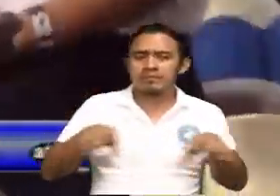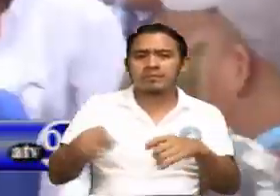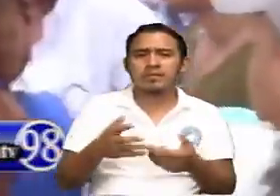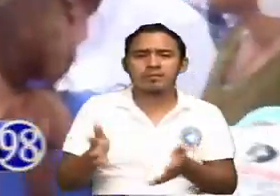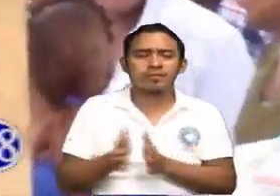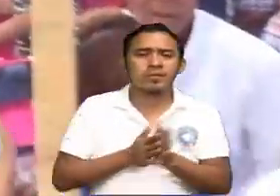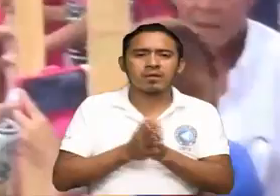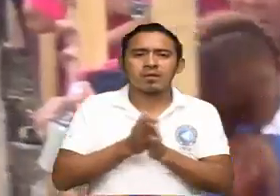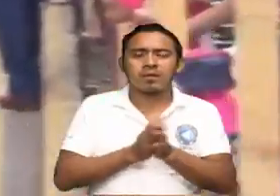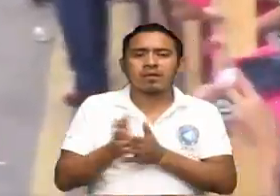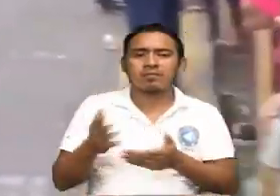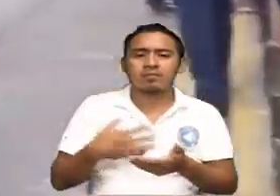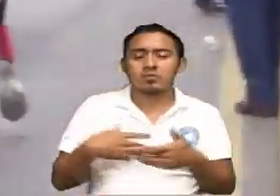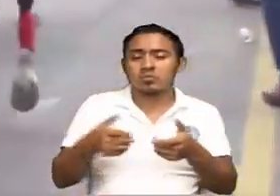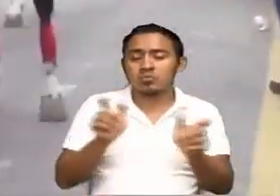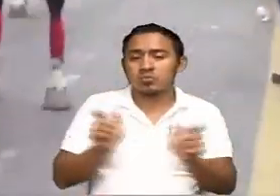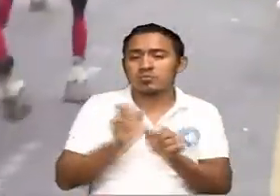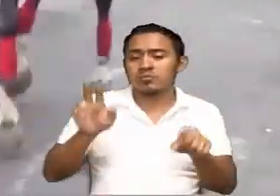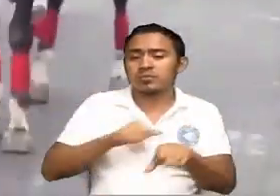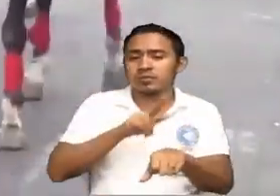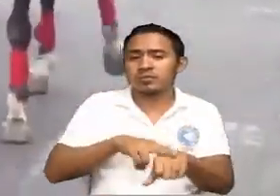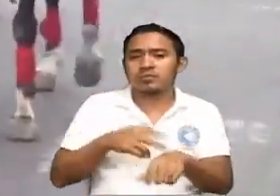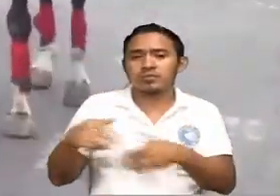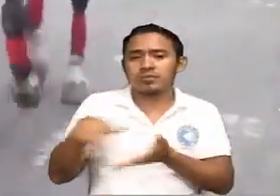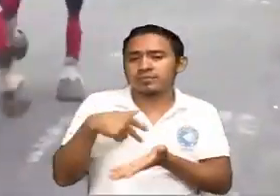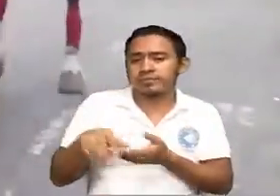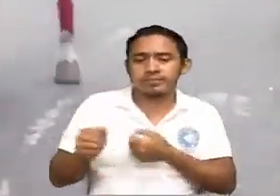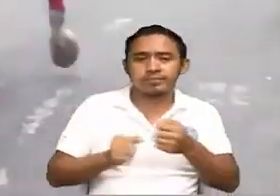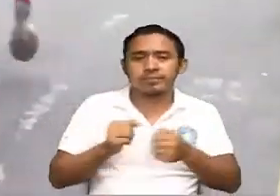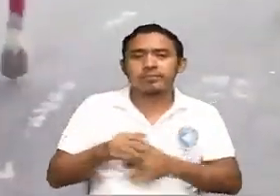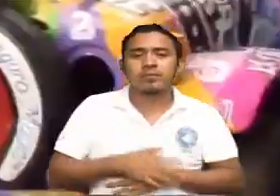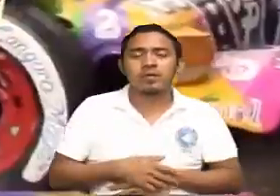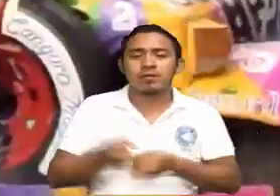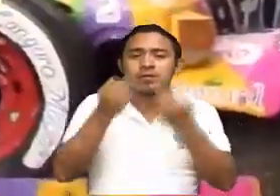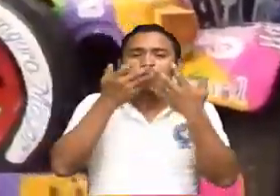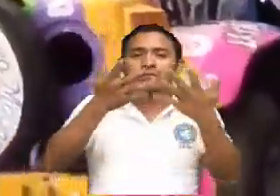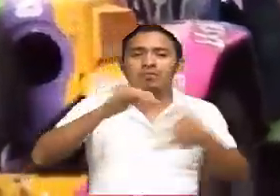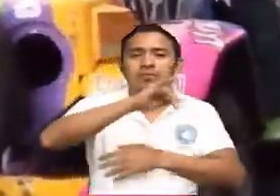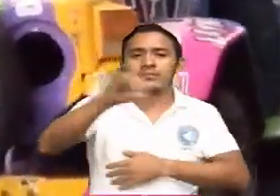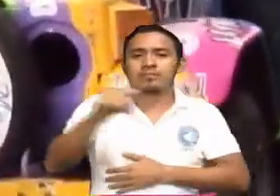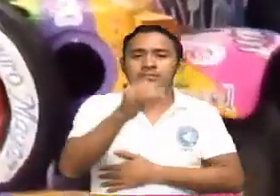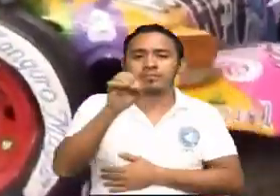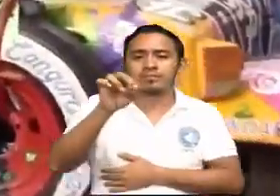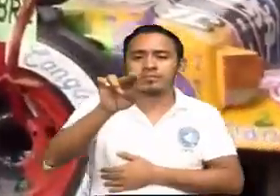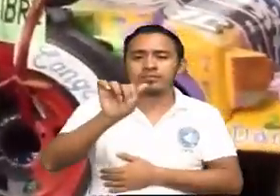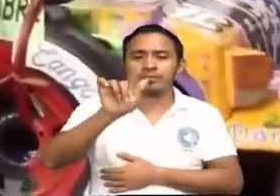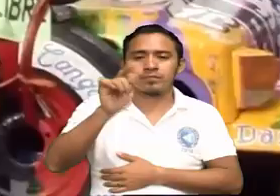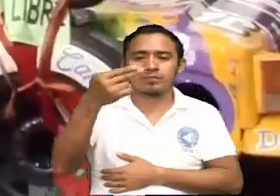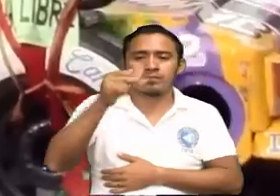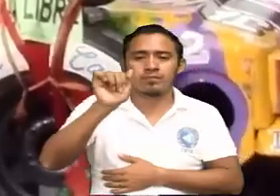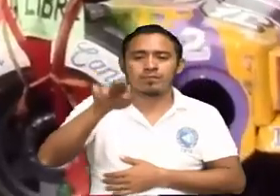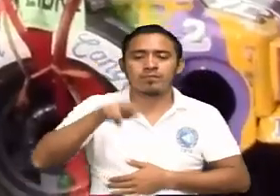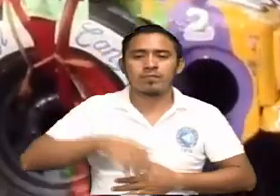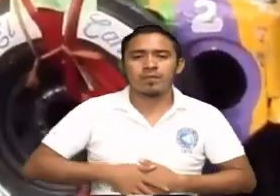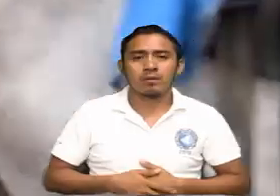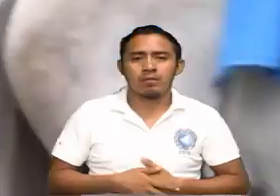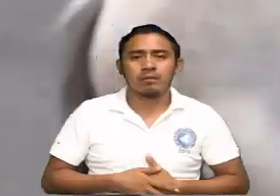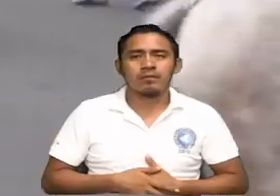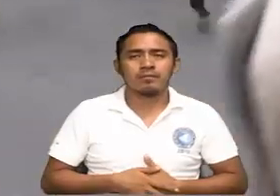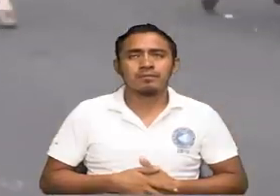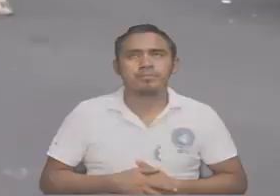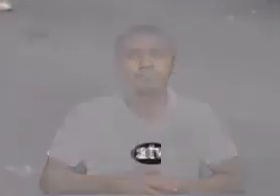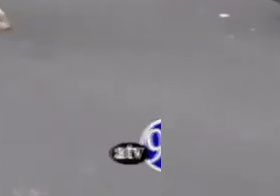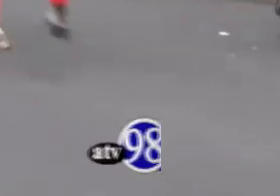fiesta amenizada por grupos nacionales. Con cámara de Rubén Castro, informó para el canal parlamentario Jonathan Castro.